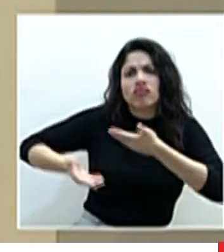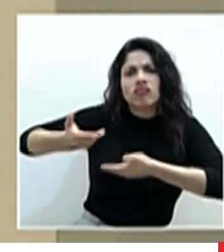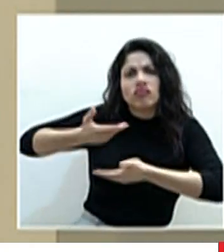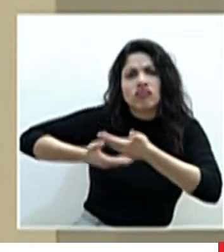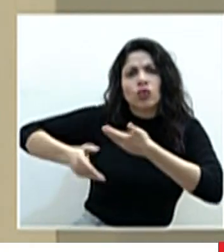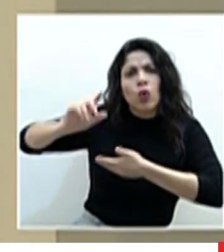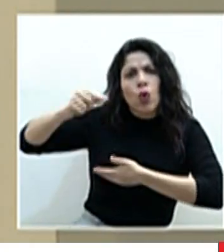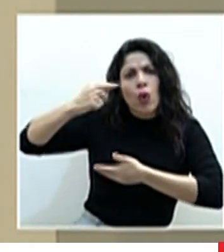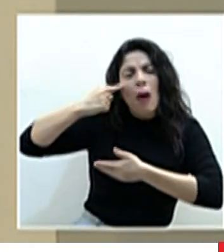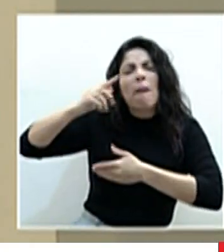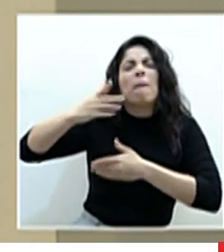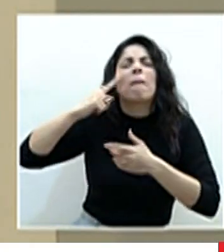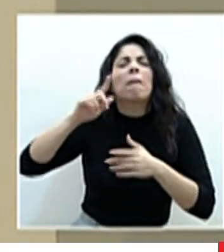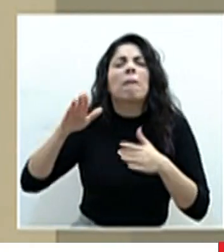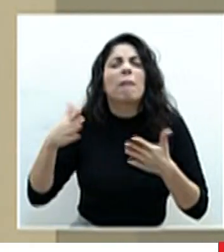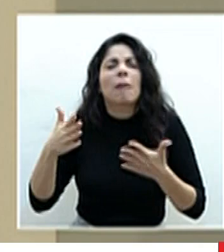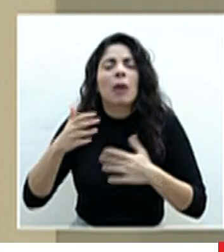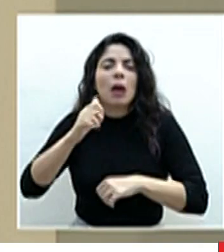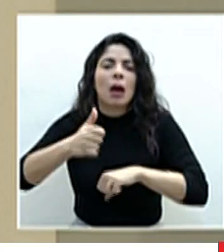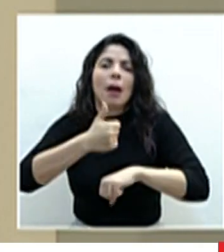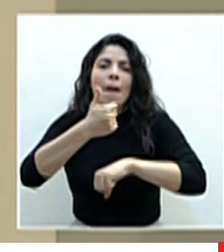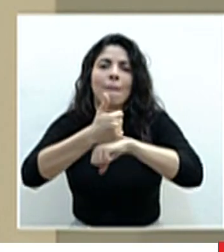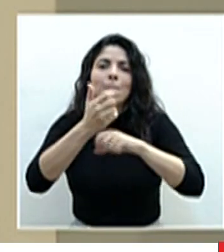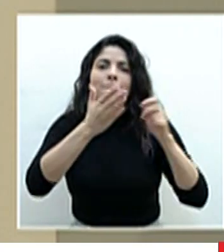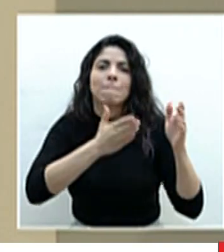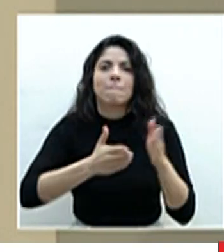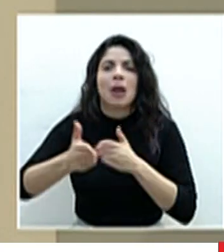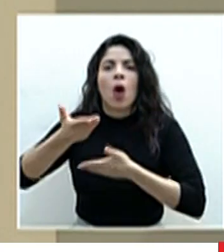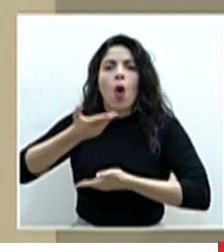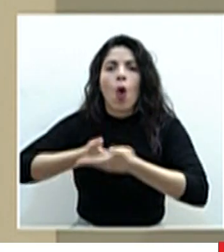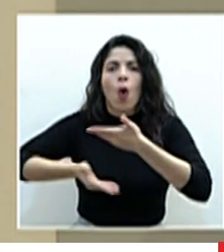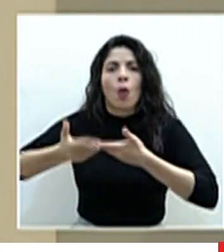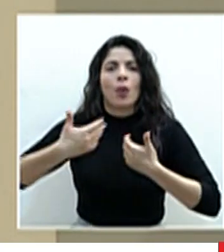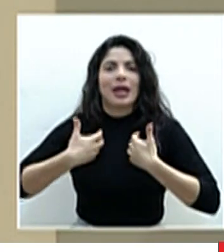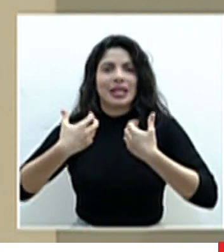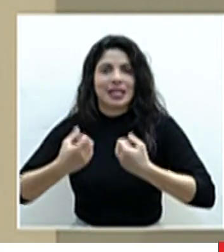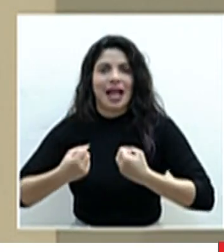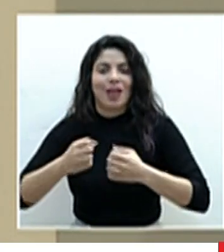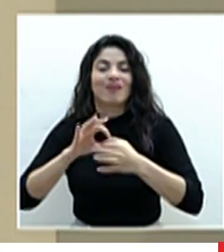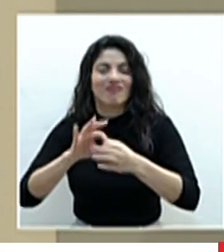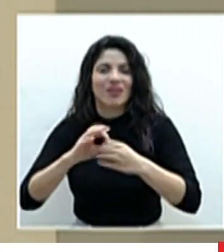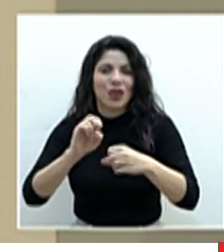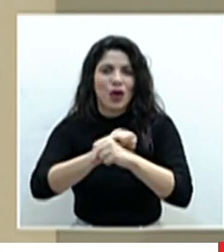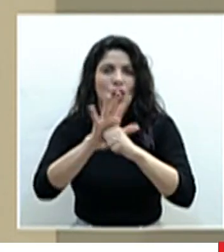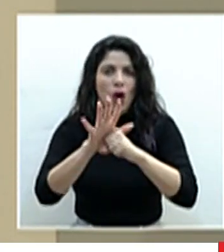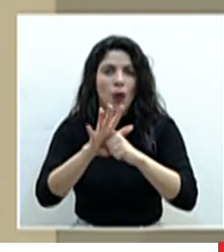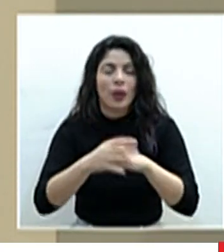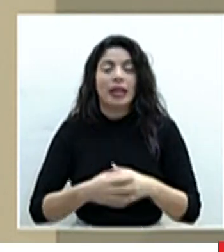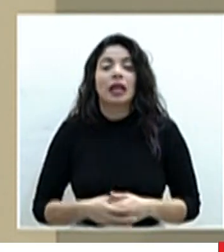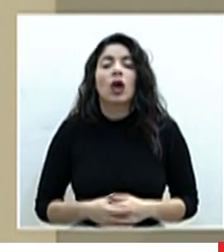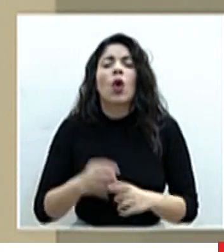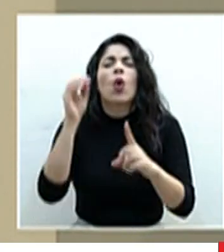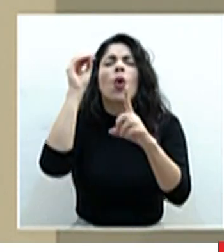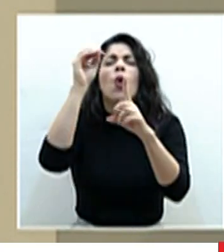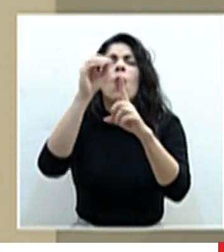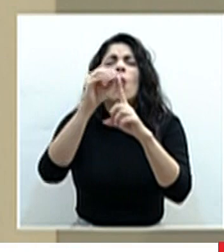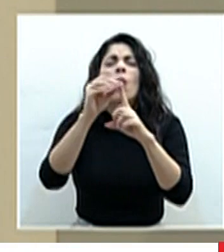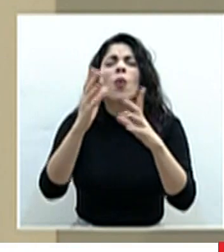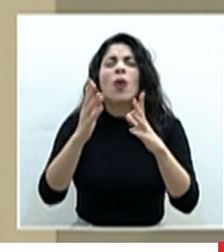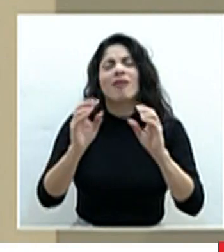en establecer un plan de cooperación sanitaria en el contexto del COVID. El objetivo es